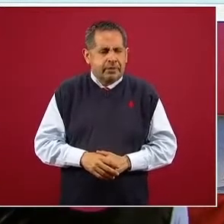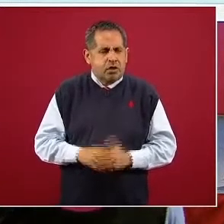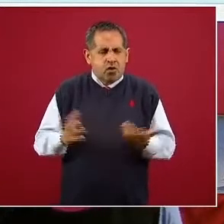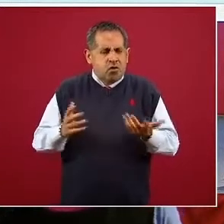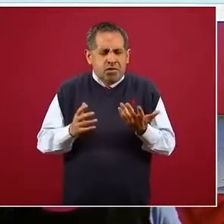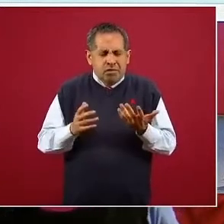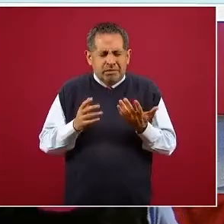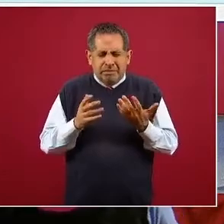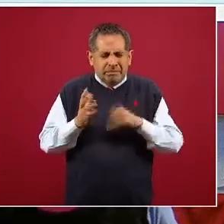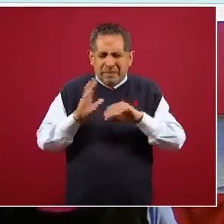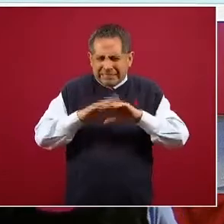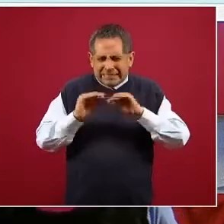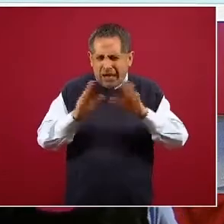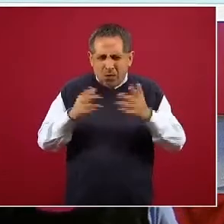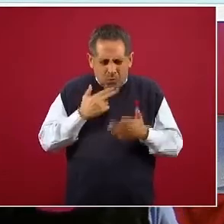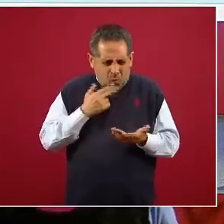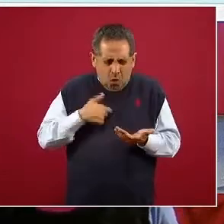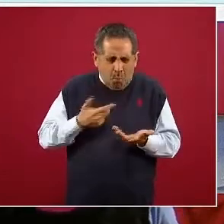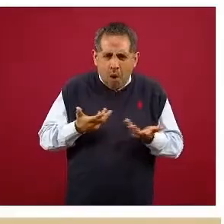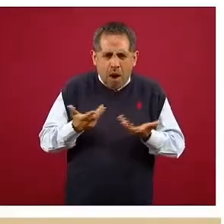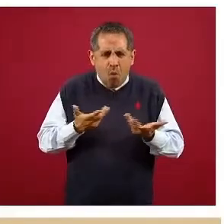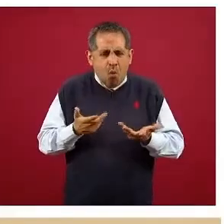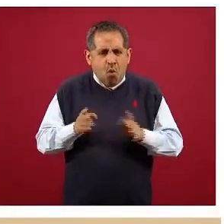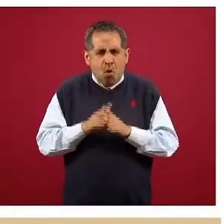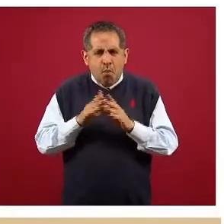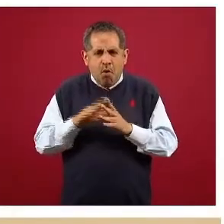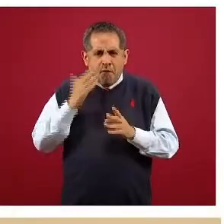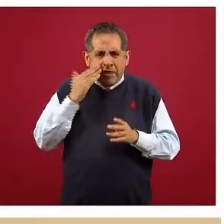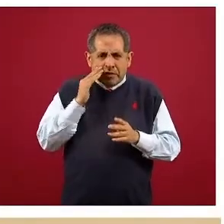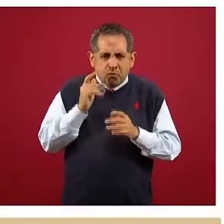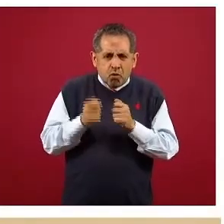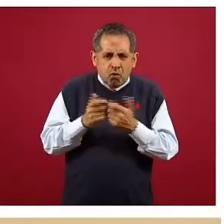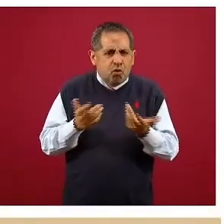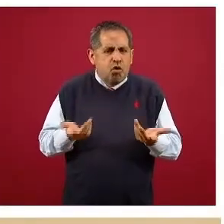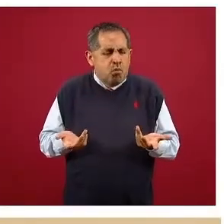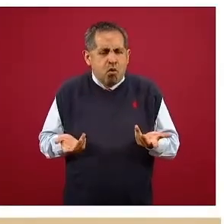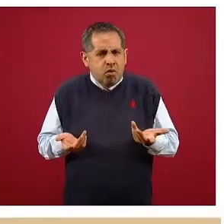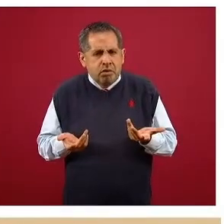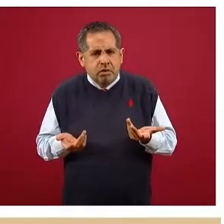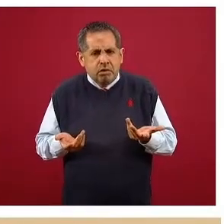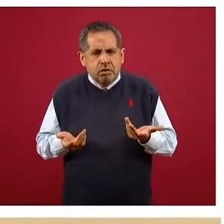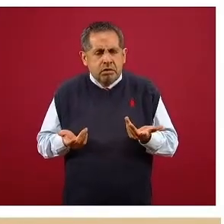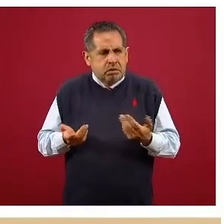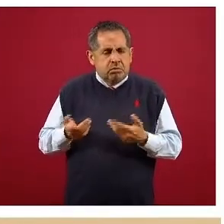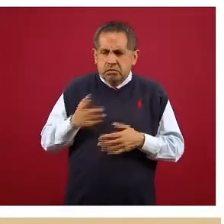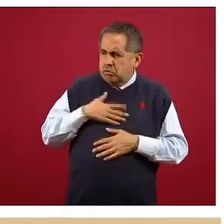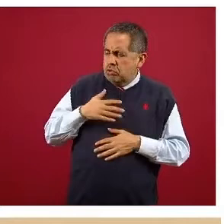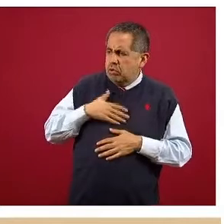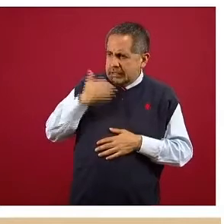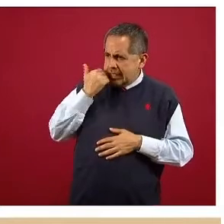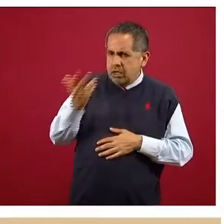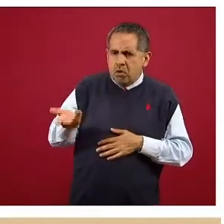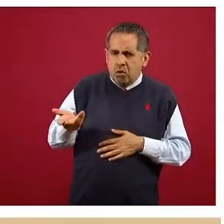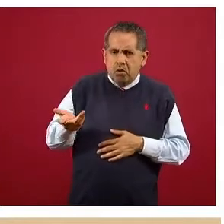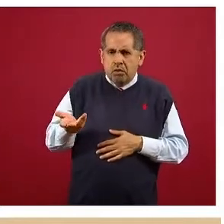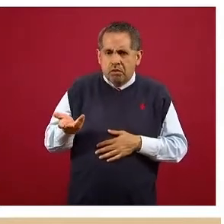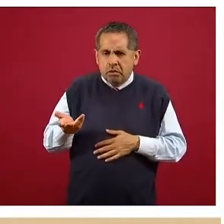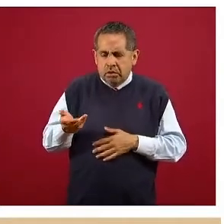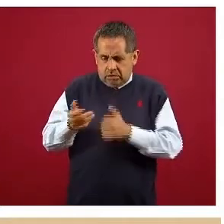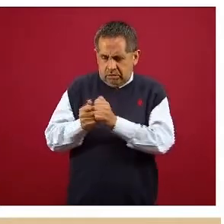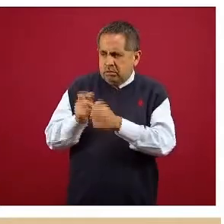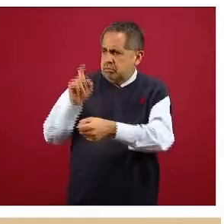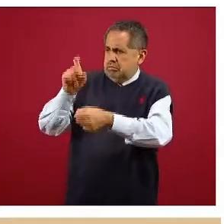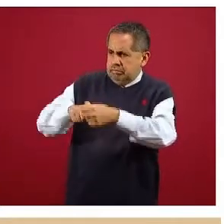¿Cómo va a funcionar para el usuario? ¿Cómo vamos a hacer que el usuario llegue a tener acceso a esta